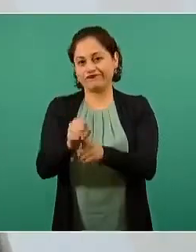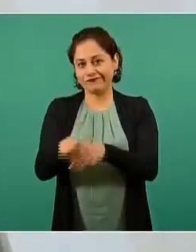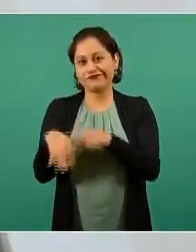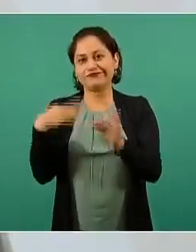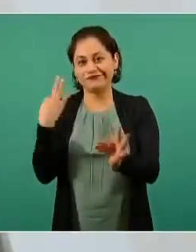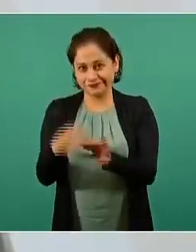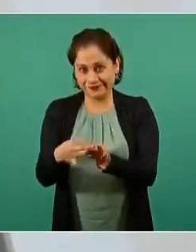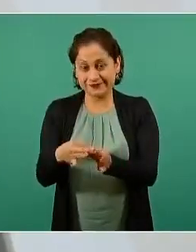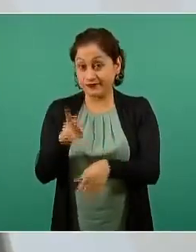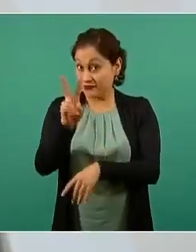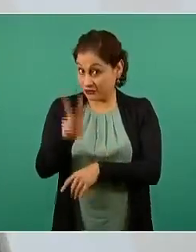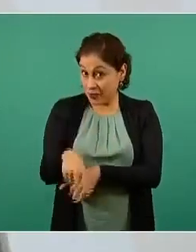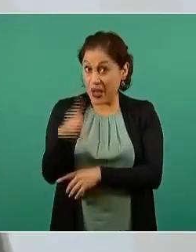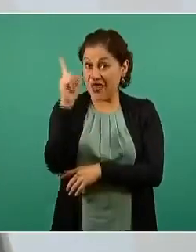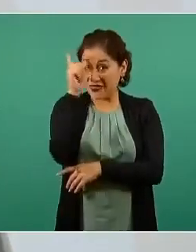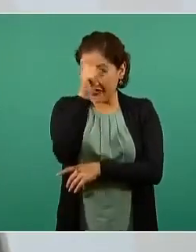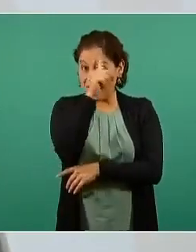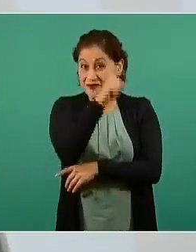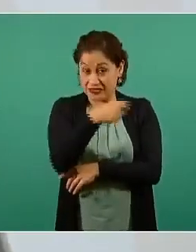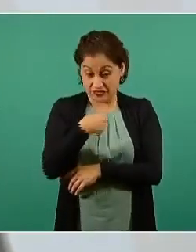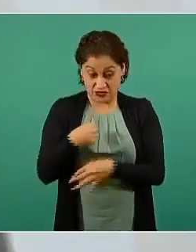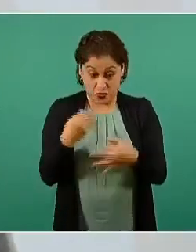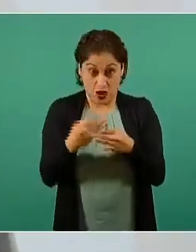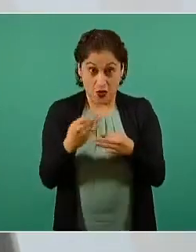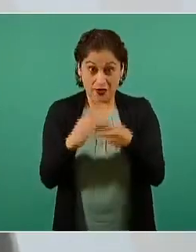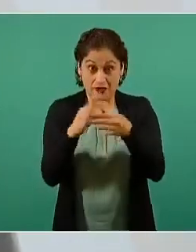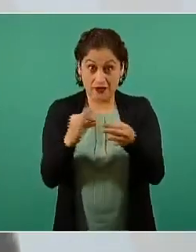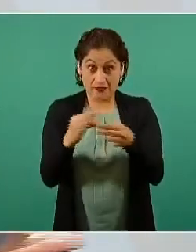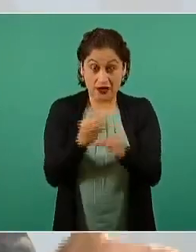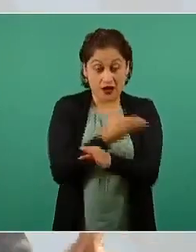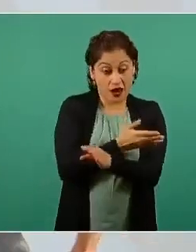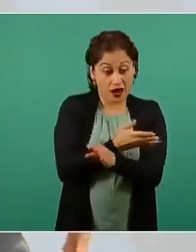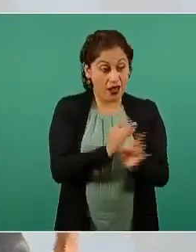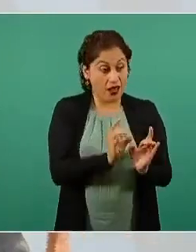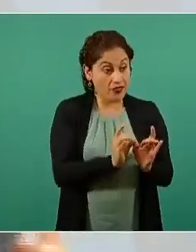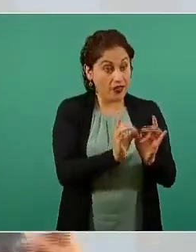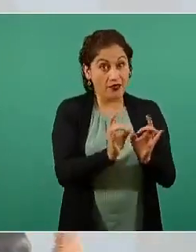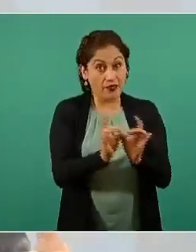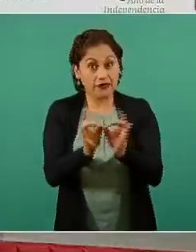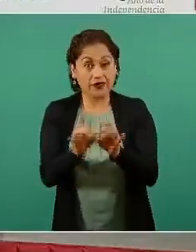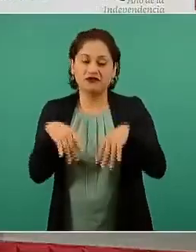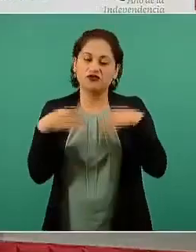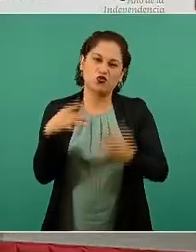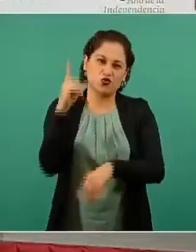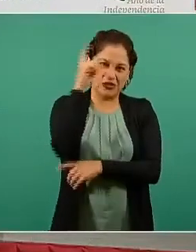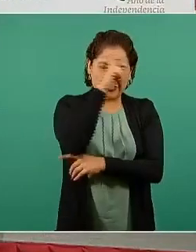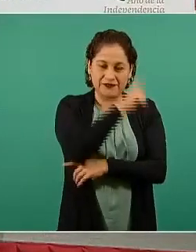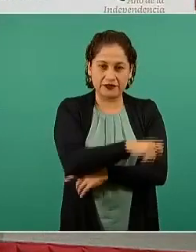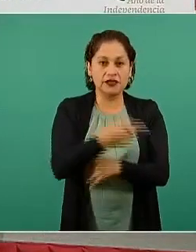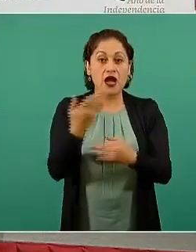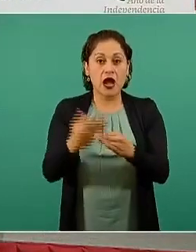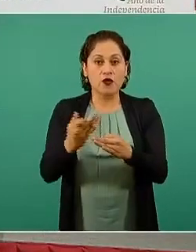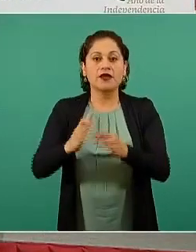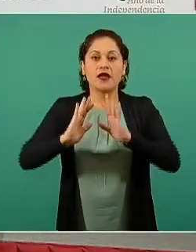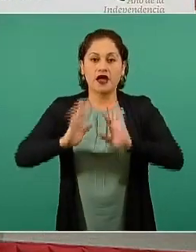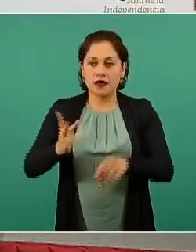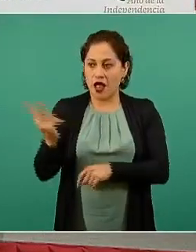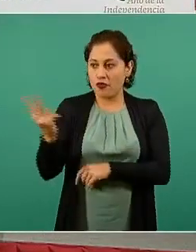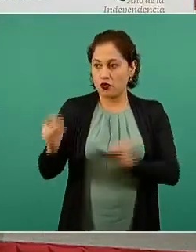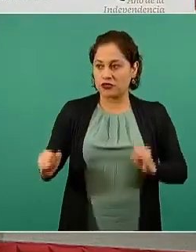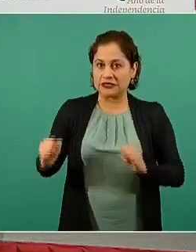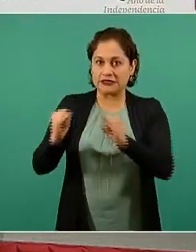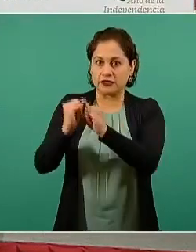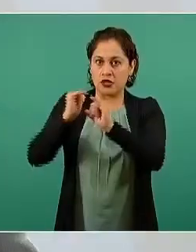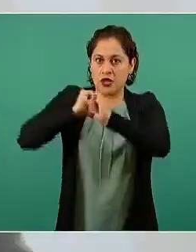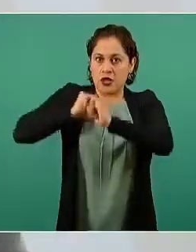de transmitir cada una de las cosas que fueron sucediendo, y en esto también están involucradas las entidades regulatorias que